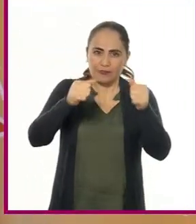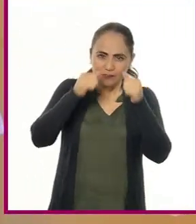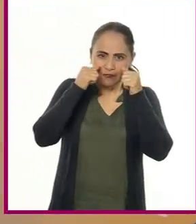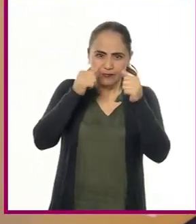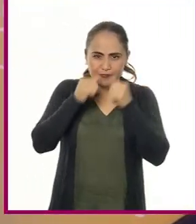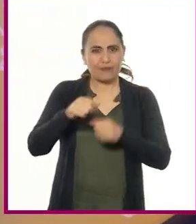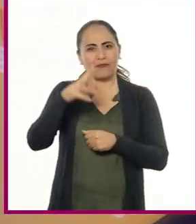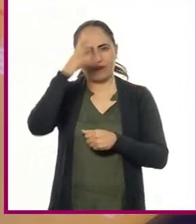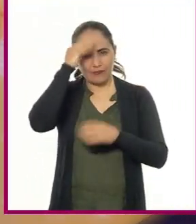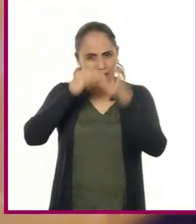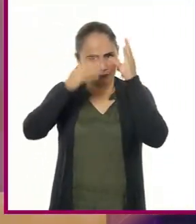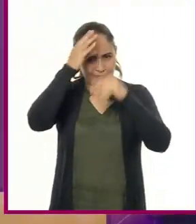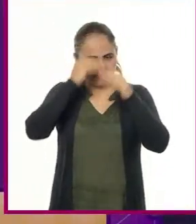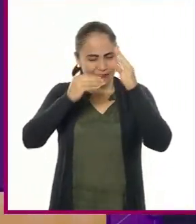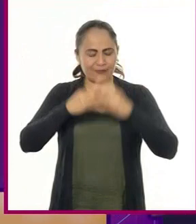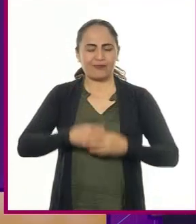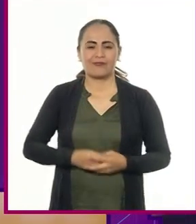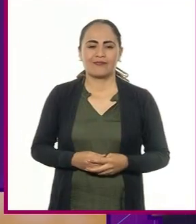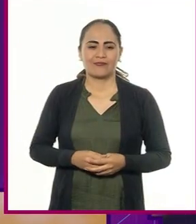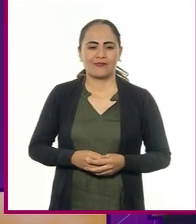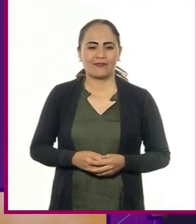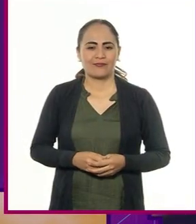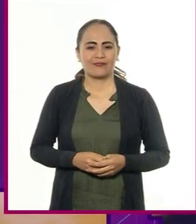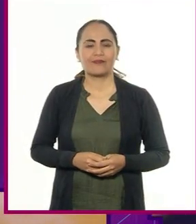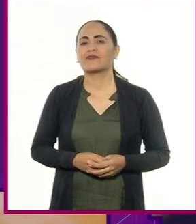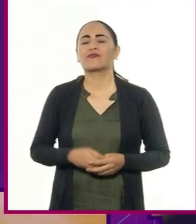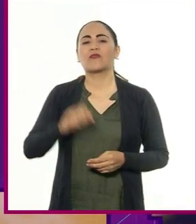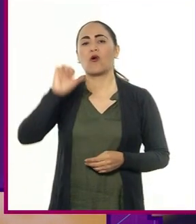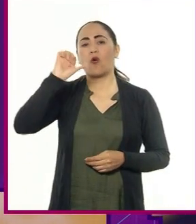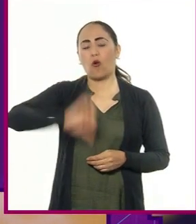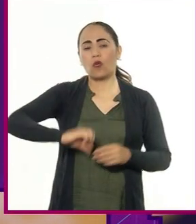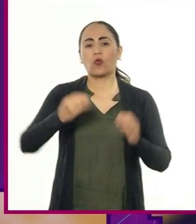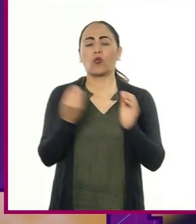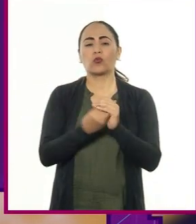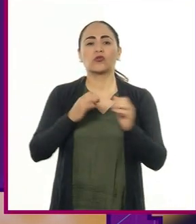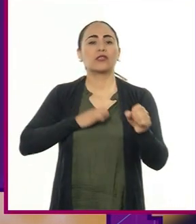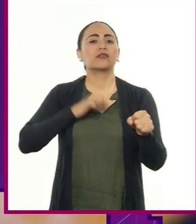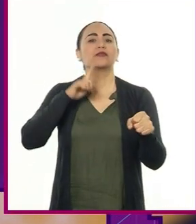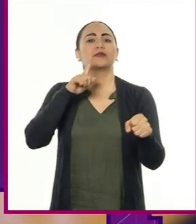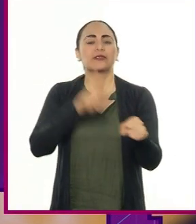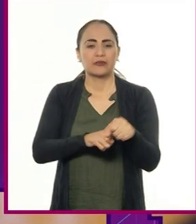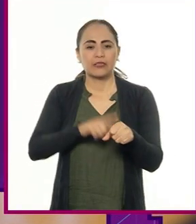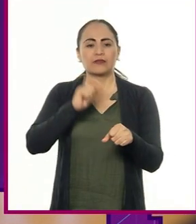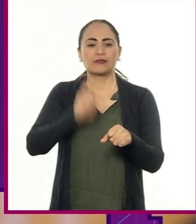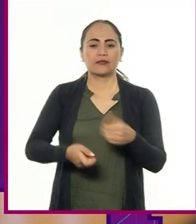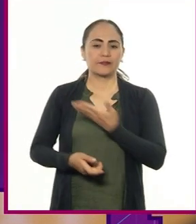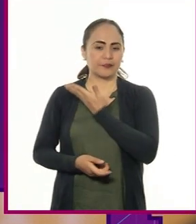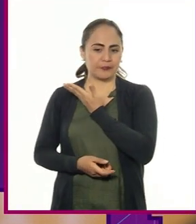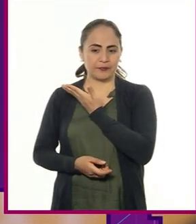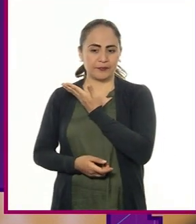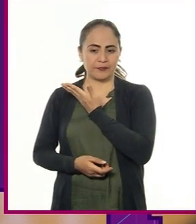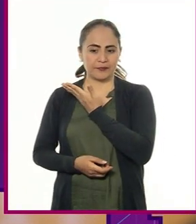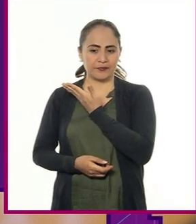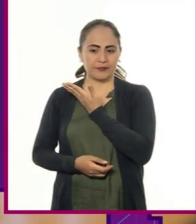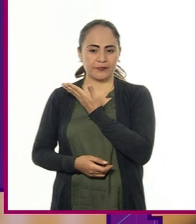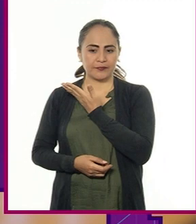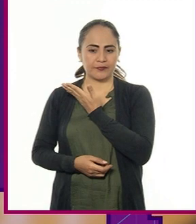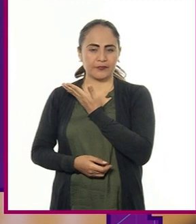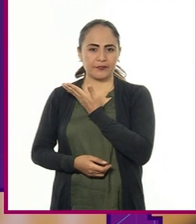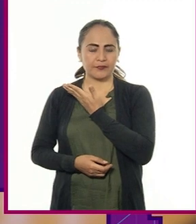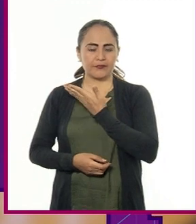los contenidos. Esta es una sesión especial en donde vamos a interpretar gráficas de